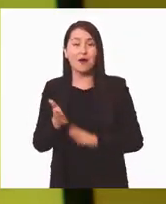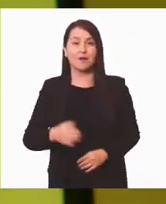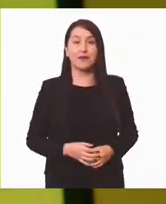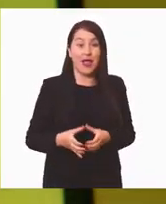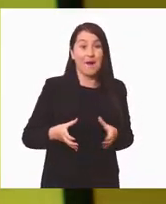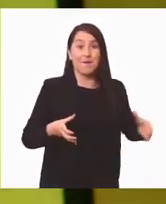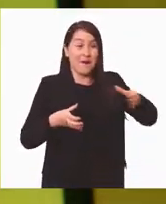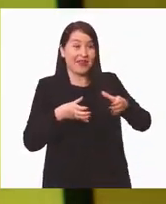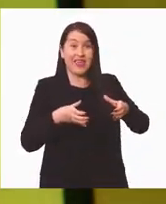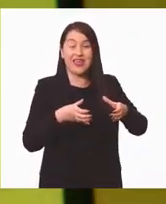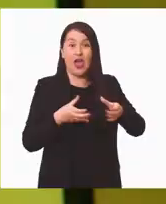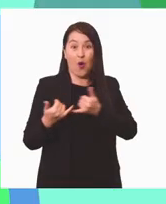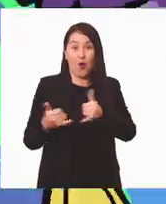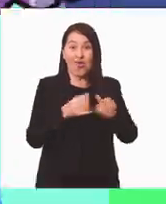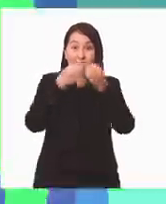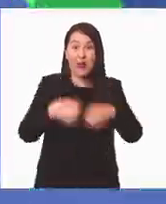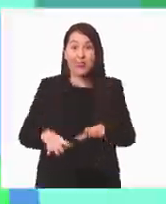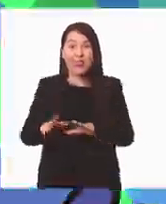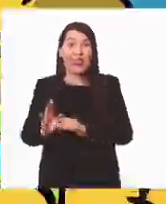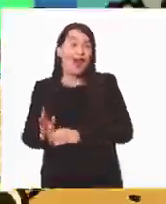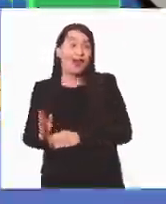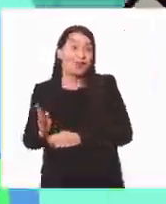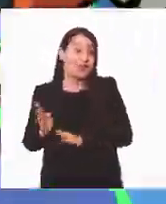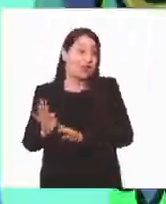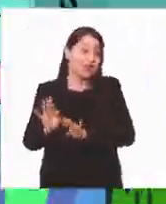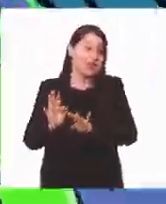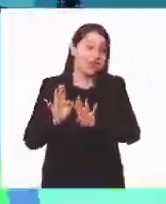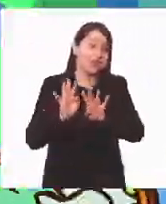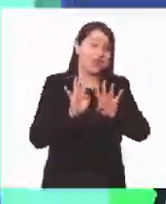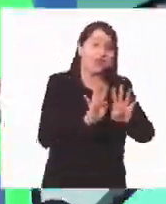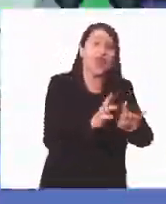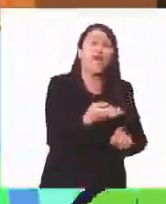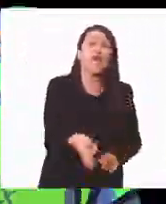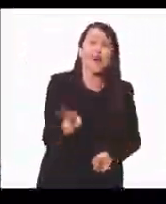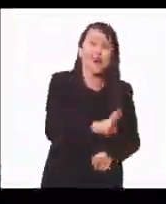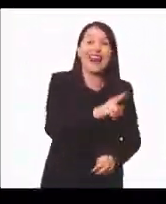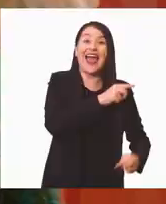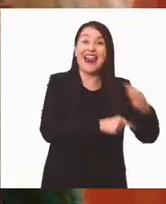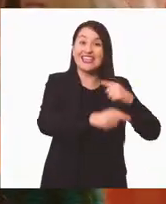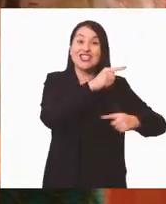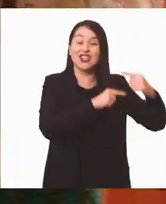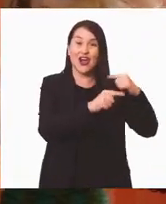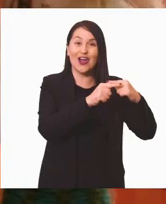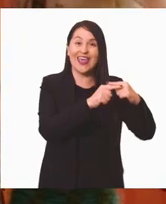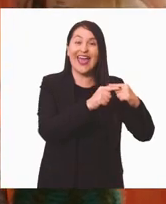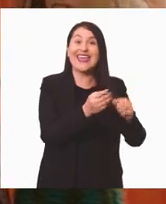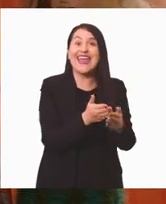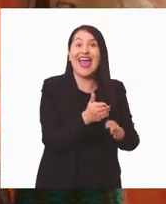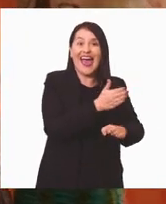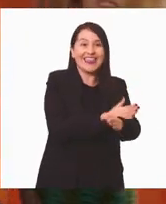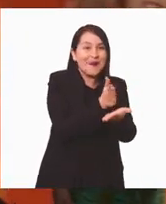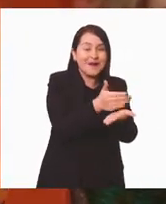junto a las cosas perdidas, pudieron volver a la historia que estaba planeada desde el principio. Si nos apuramos, puede